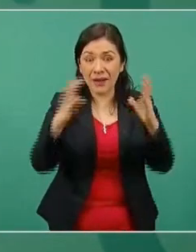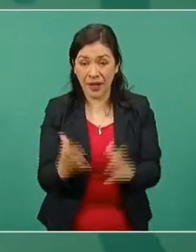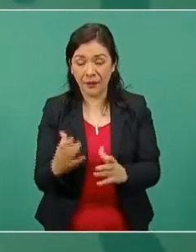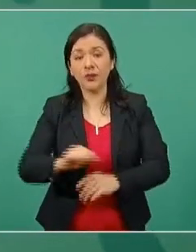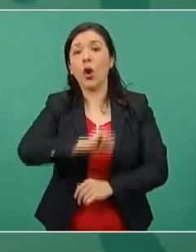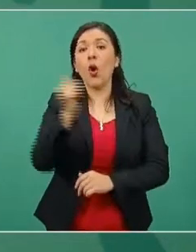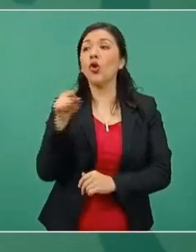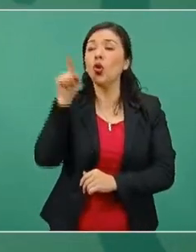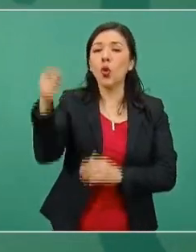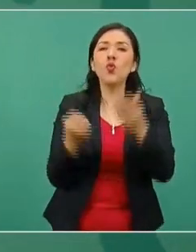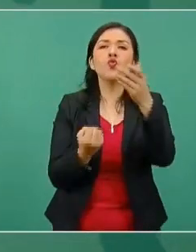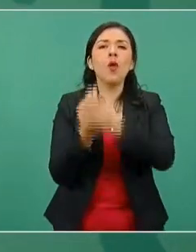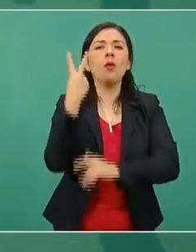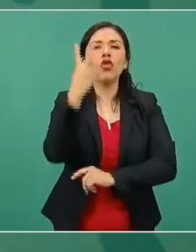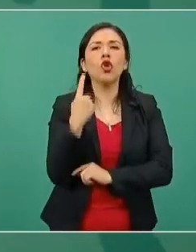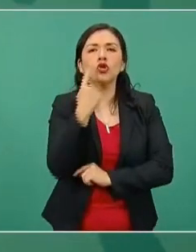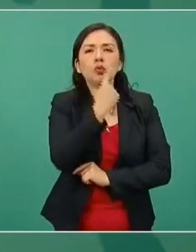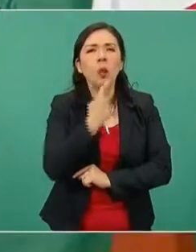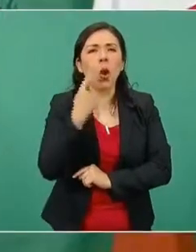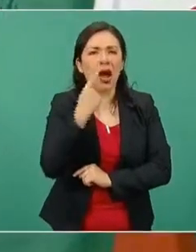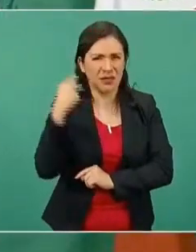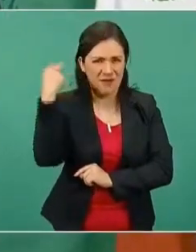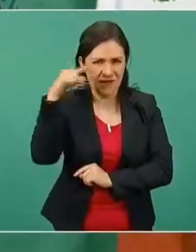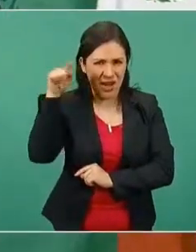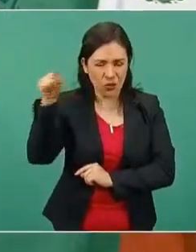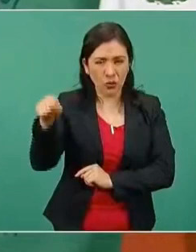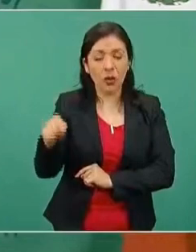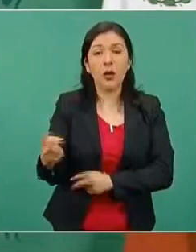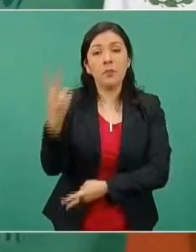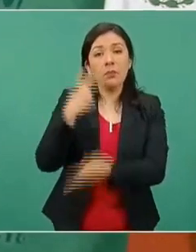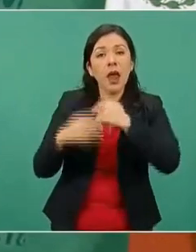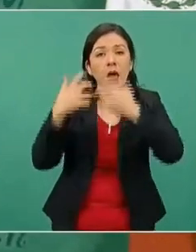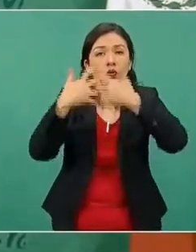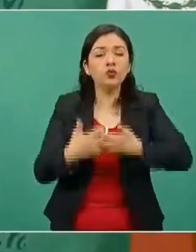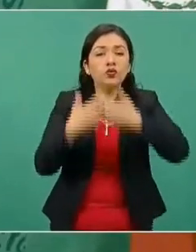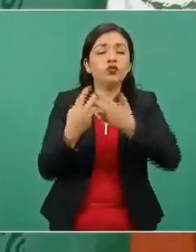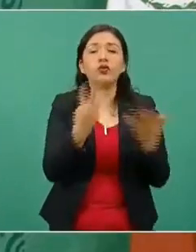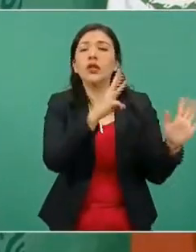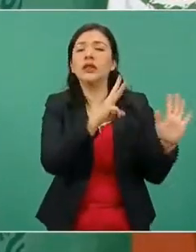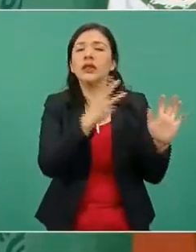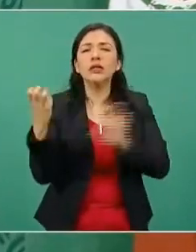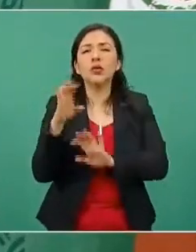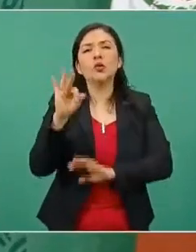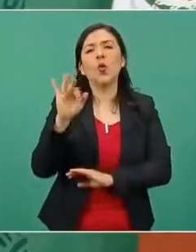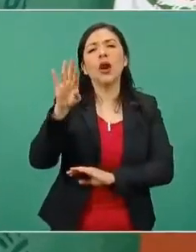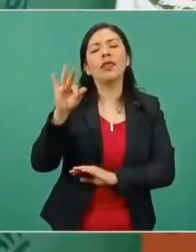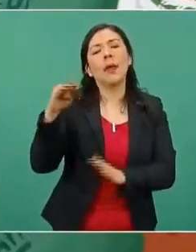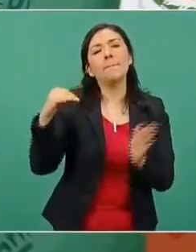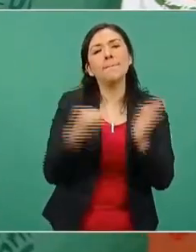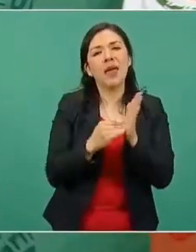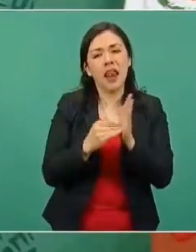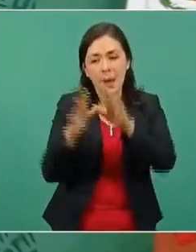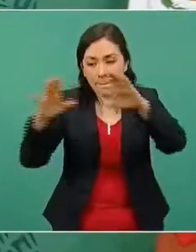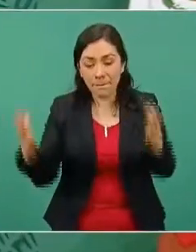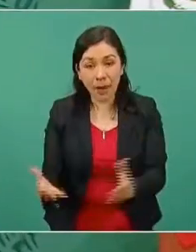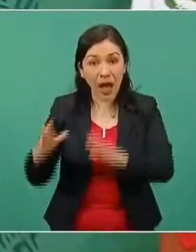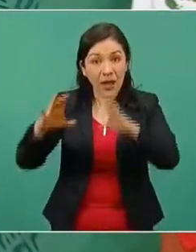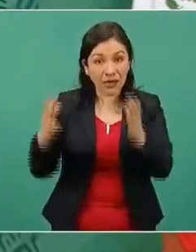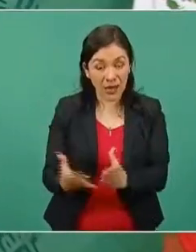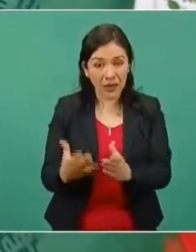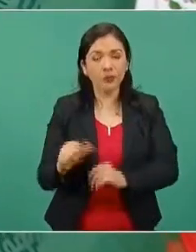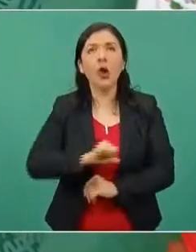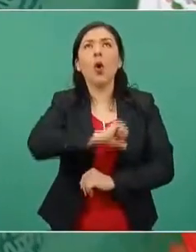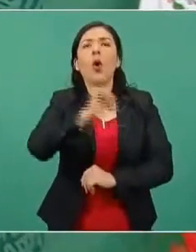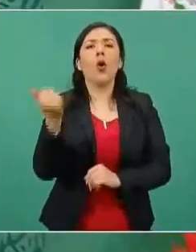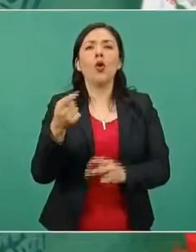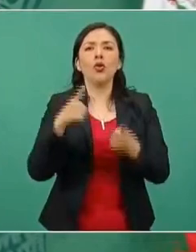Dos Bocas, que va a procesar 340,000 barriles. Y